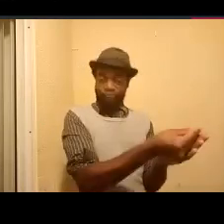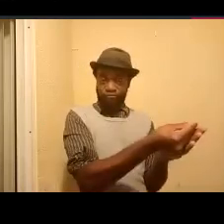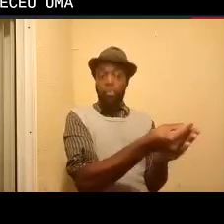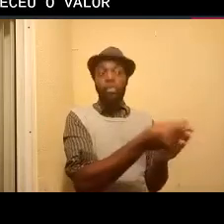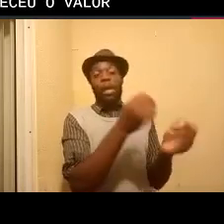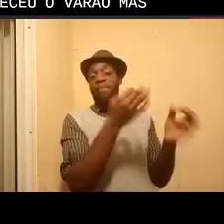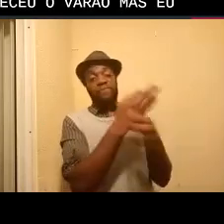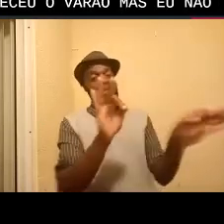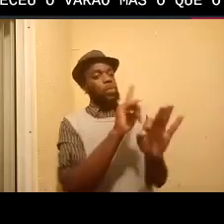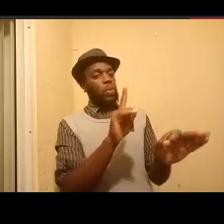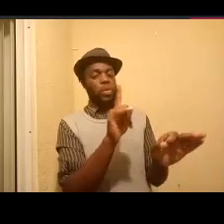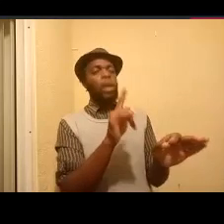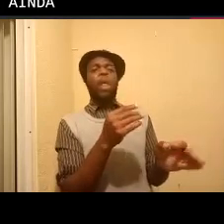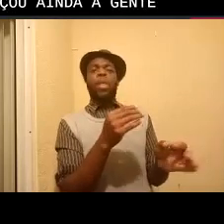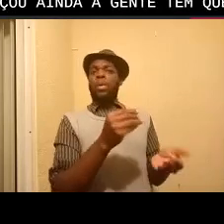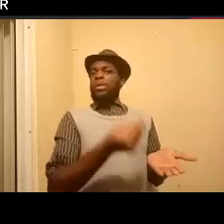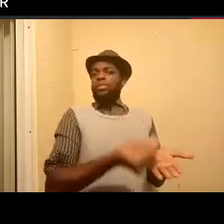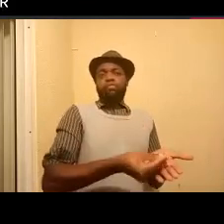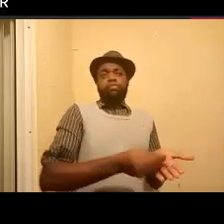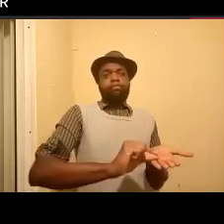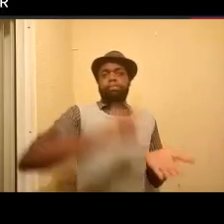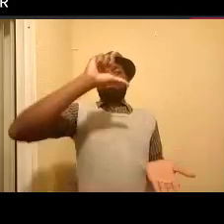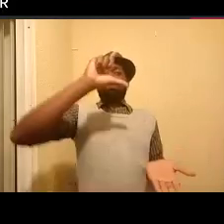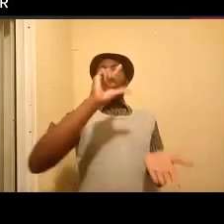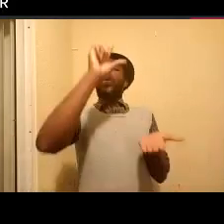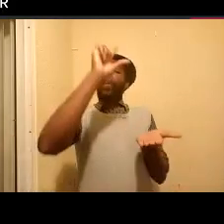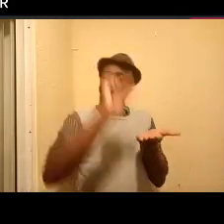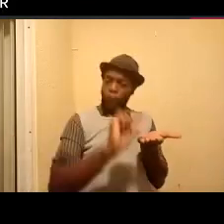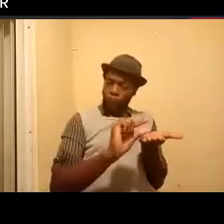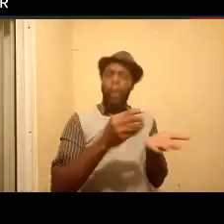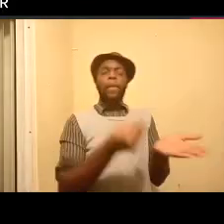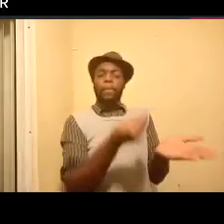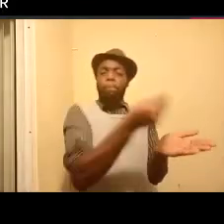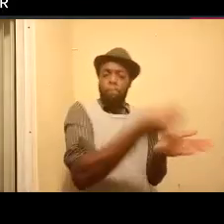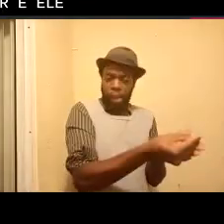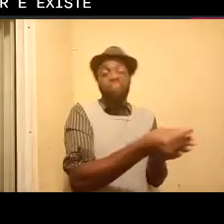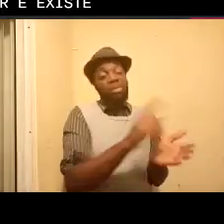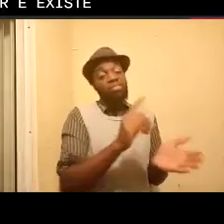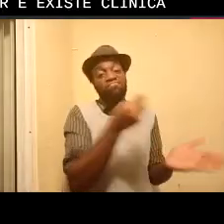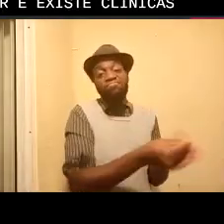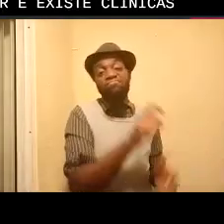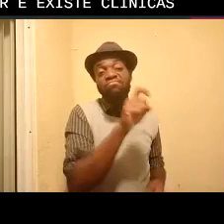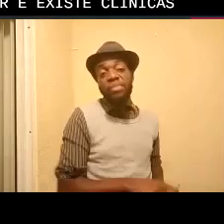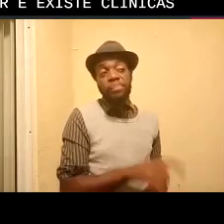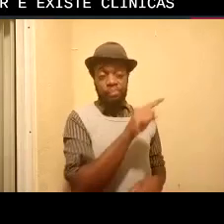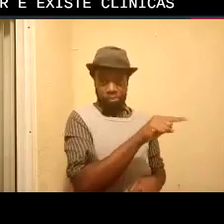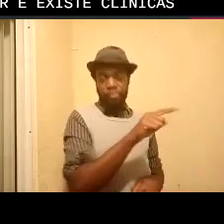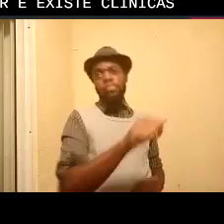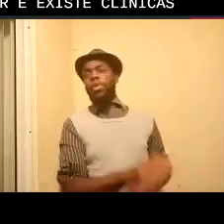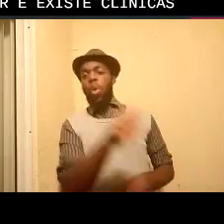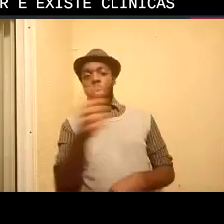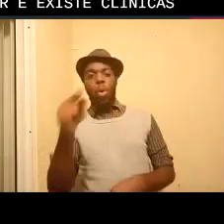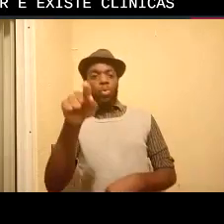hay que pagar. Y hay clínicas no gubernamentales que hacen que